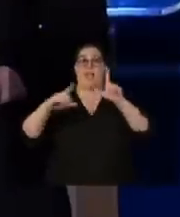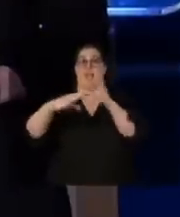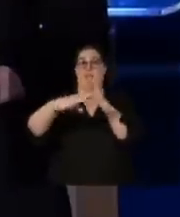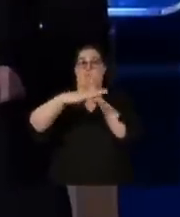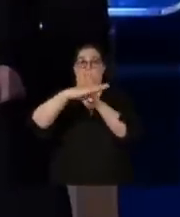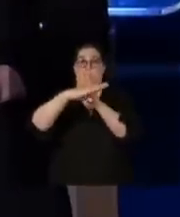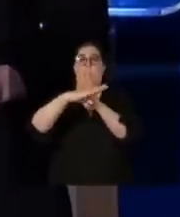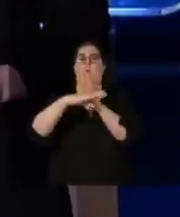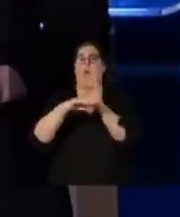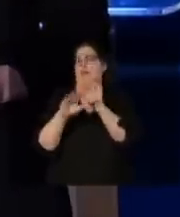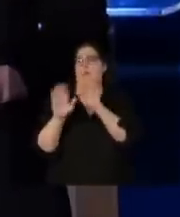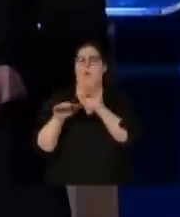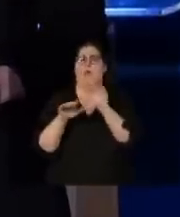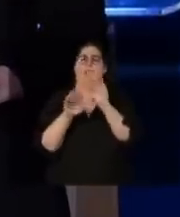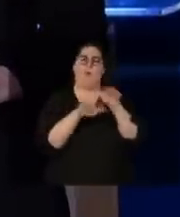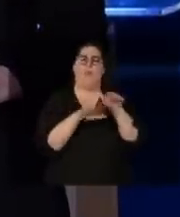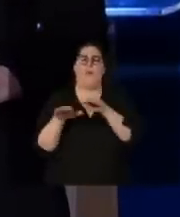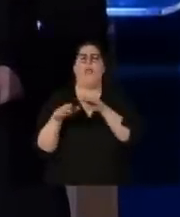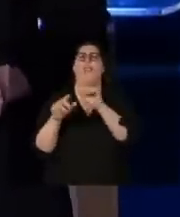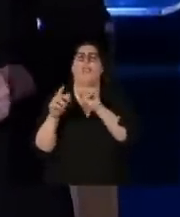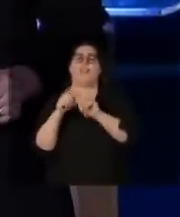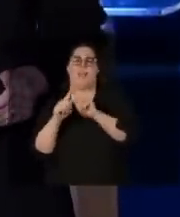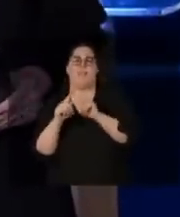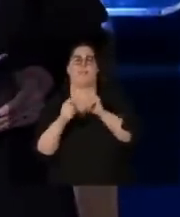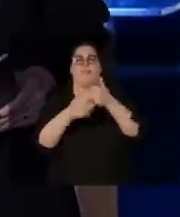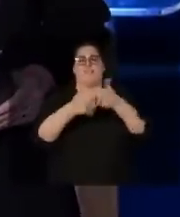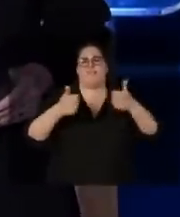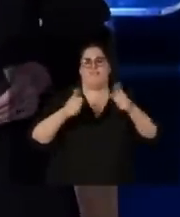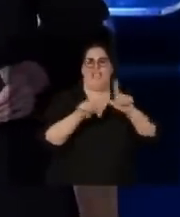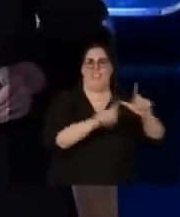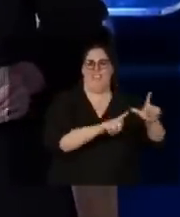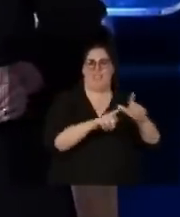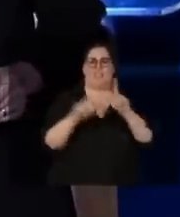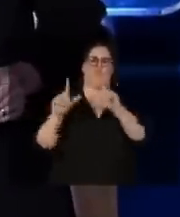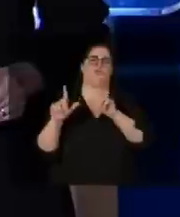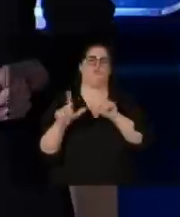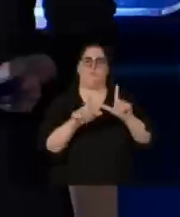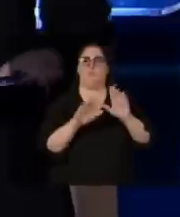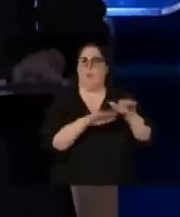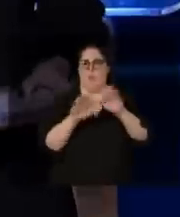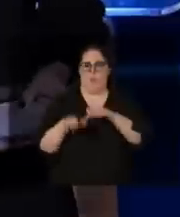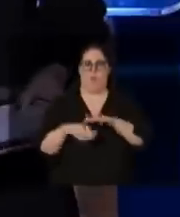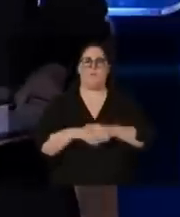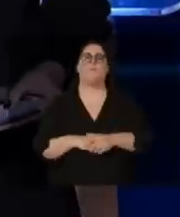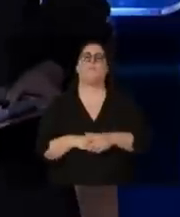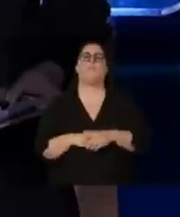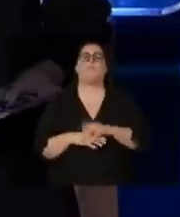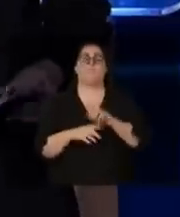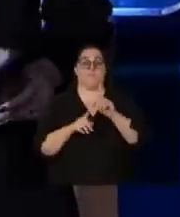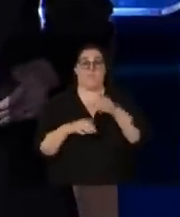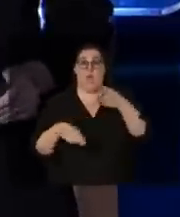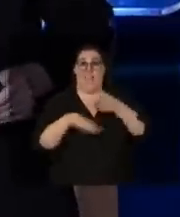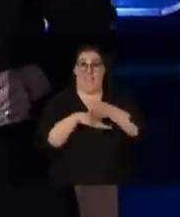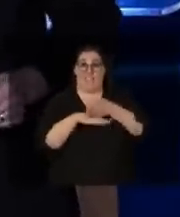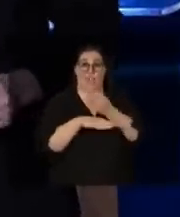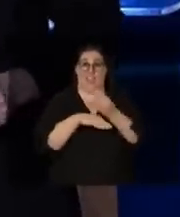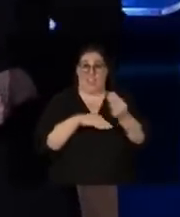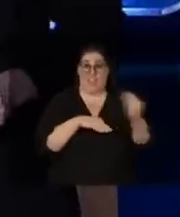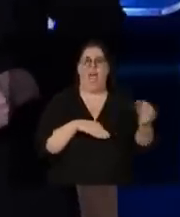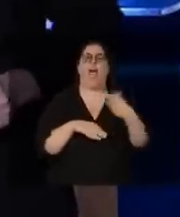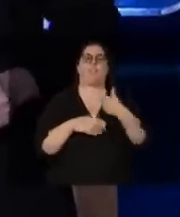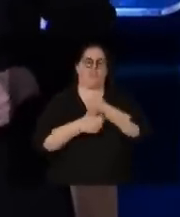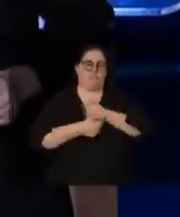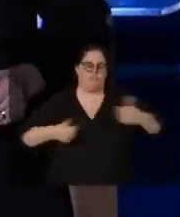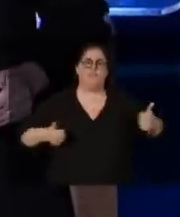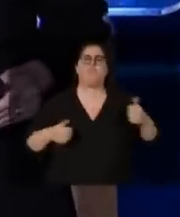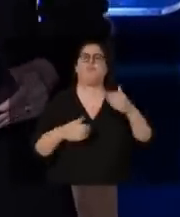en un ratito nada más a los candidatos y candidatas. El ingreso y la ubicación de los mismos, la asignación de los atriles, el orden de exposición